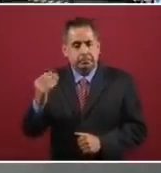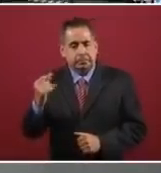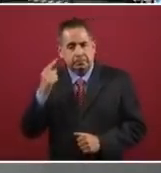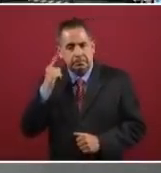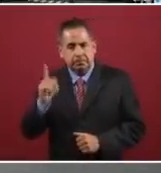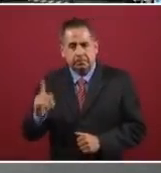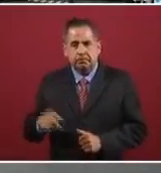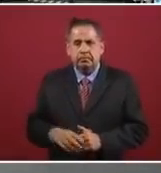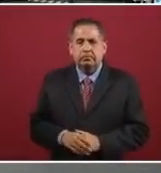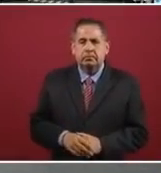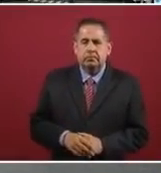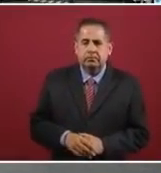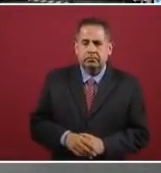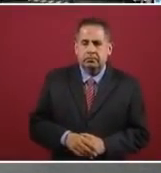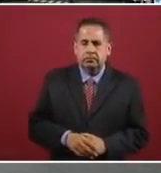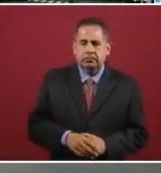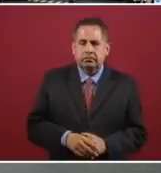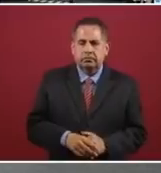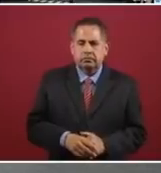respuesta de la Carta de Trump? En ese sentido,